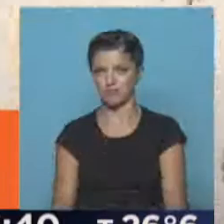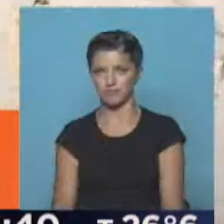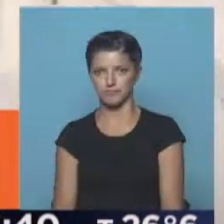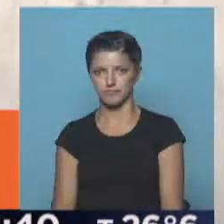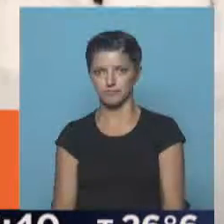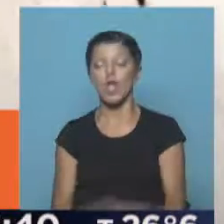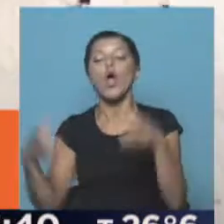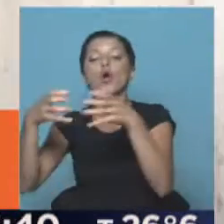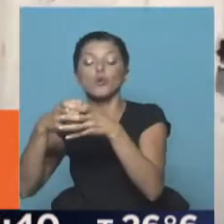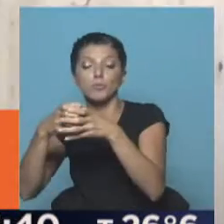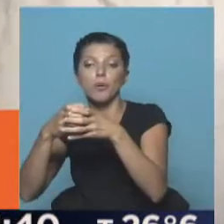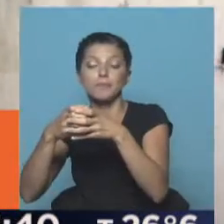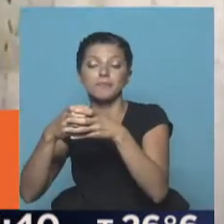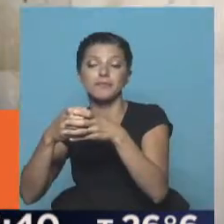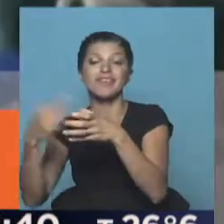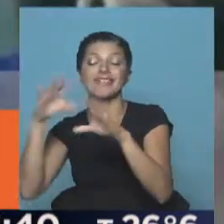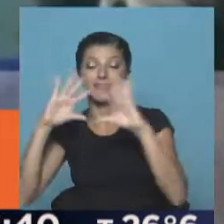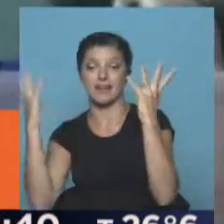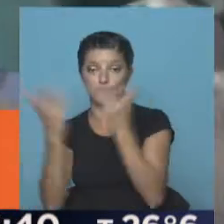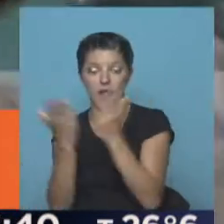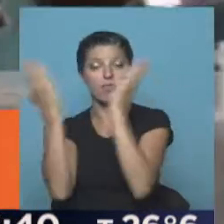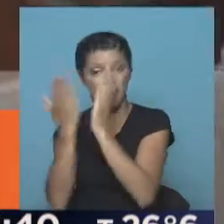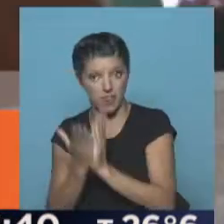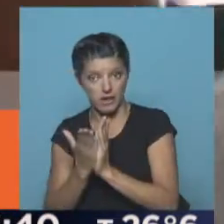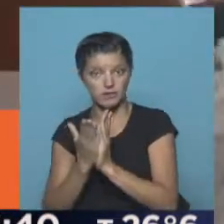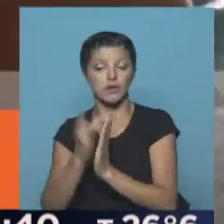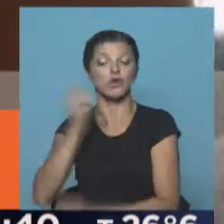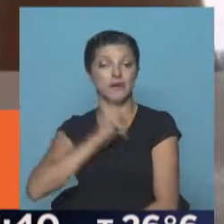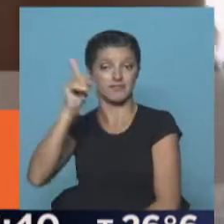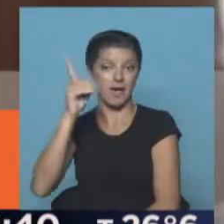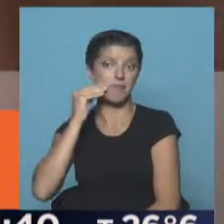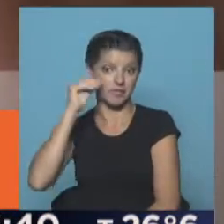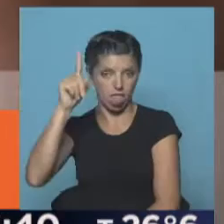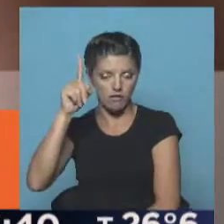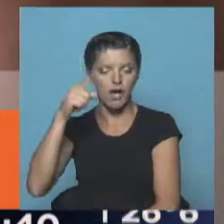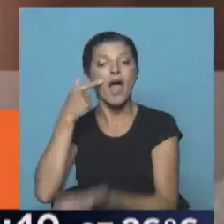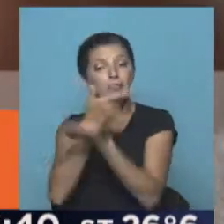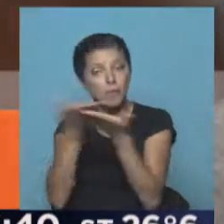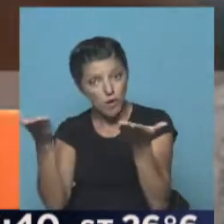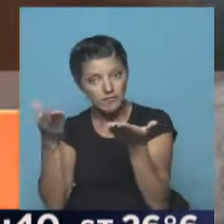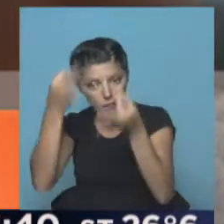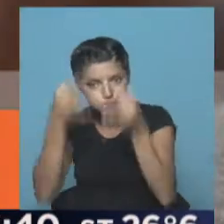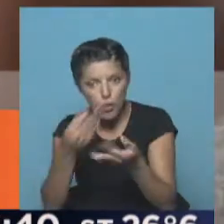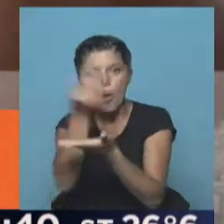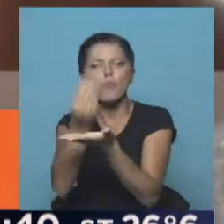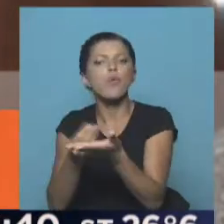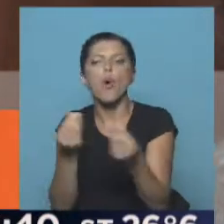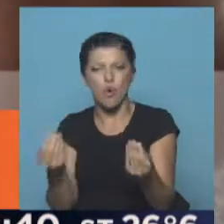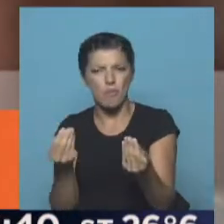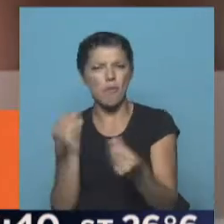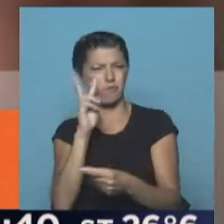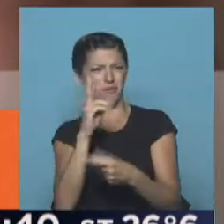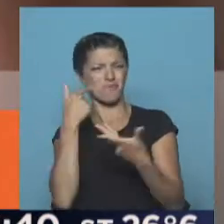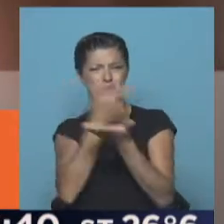Centro Internacional de Estudios Penitenciarios de la Universidad Británica de Essex demuestra de manera gráfica el hacinamiento de las